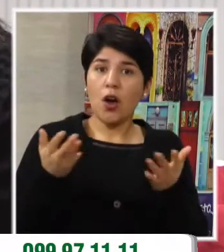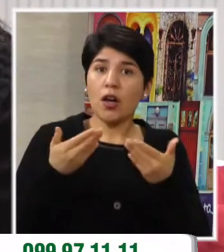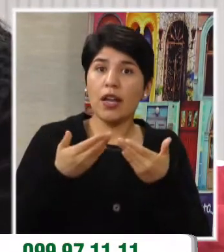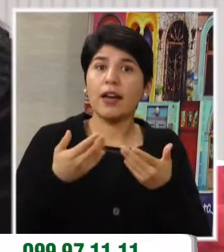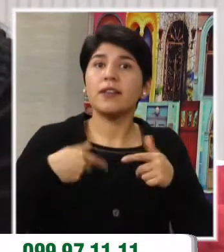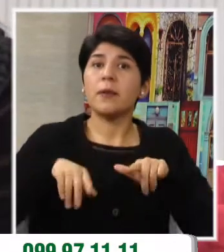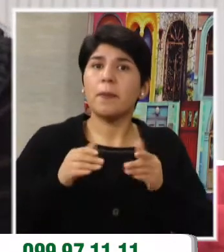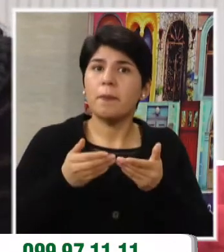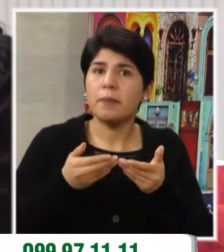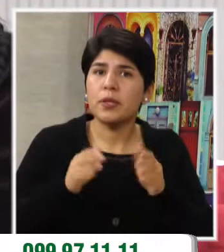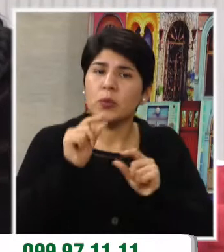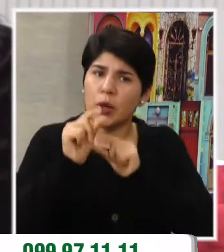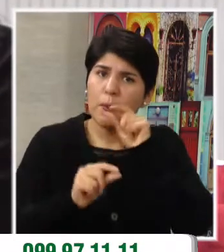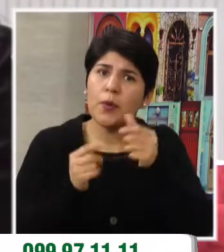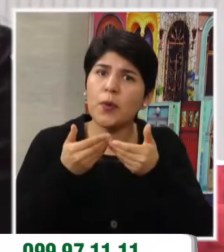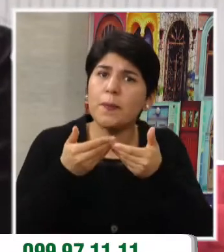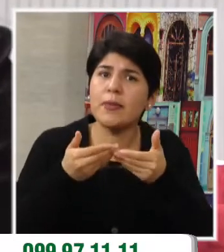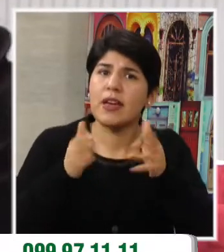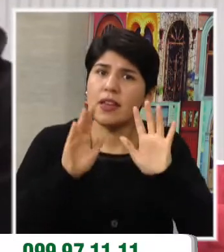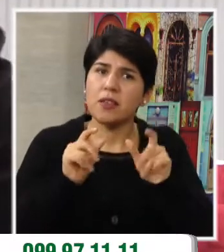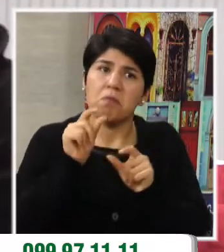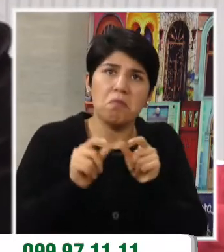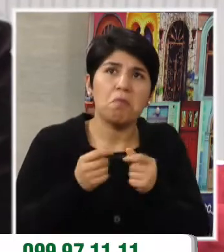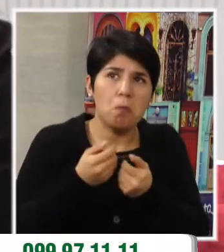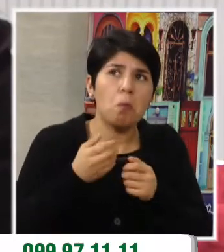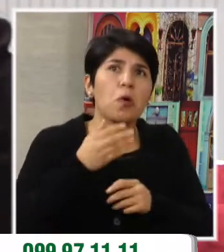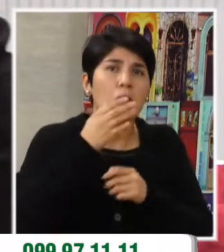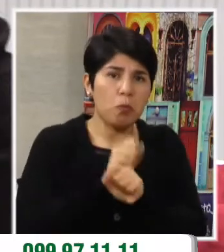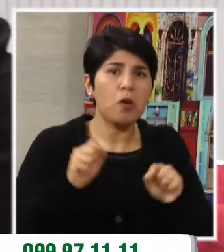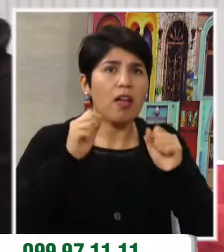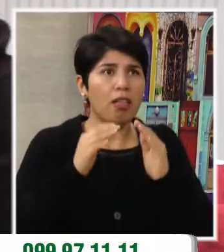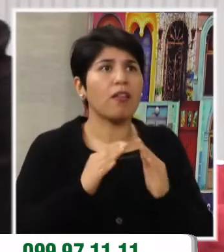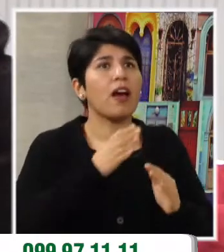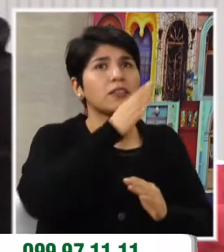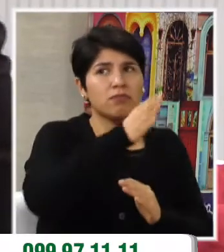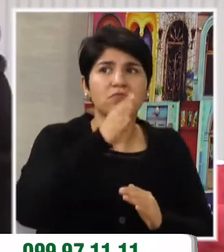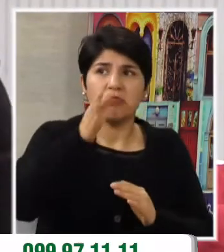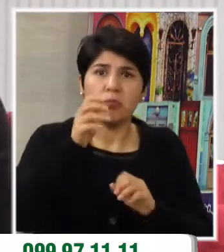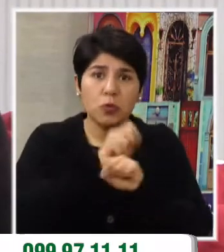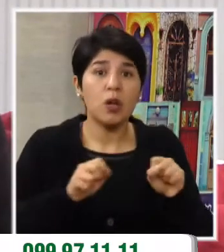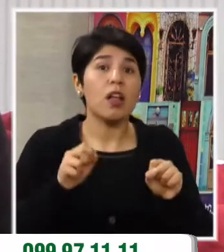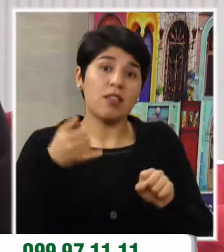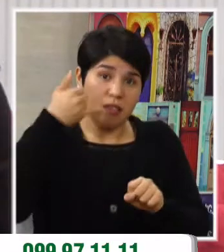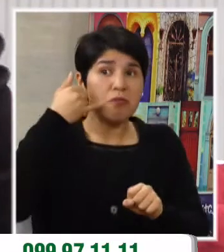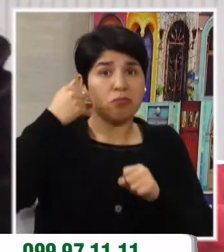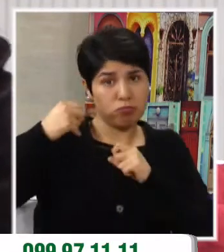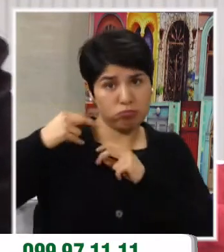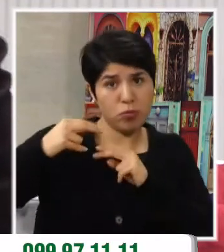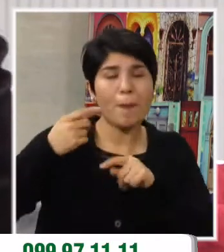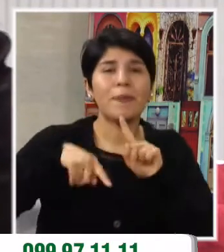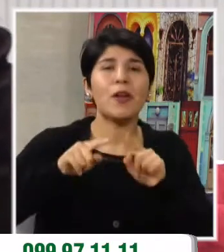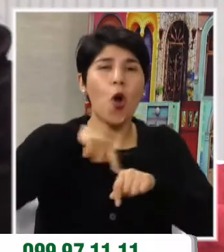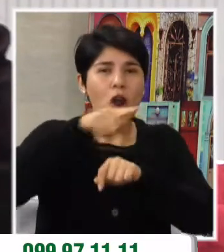la presencialidad este de a poquito es esa línea se mantiene el servicio con menos